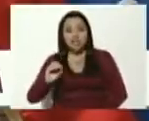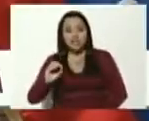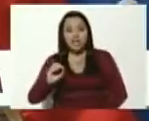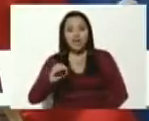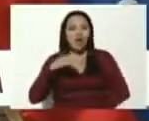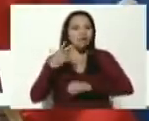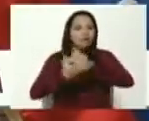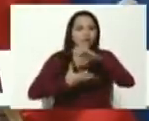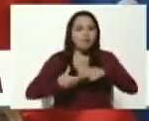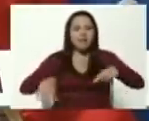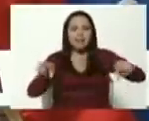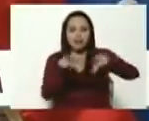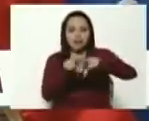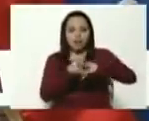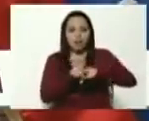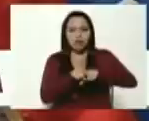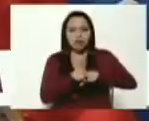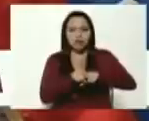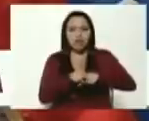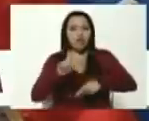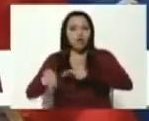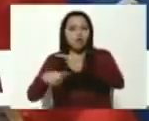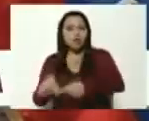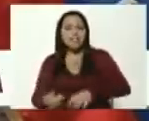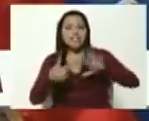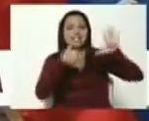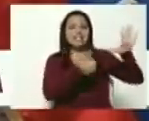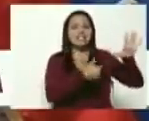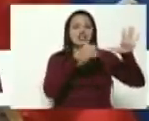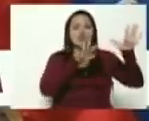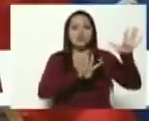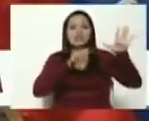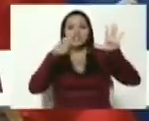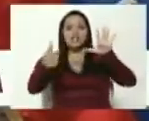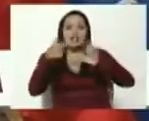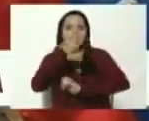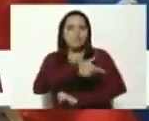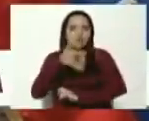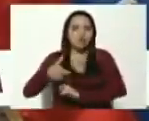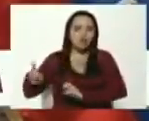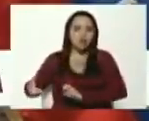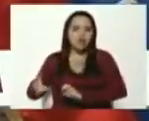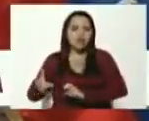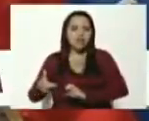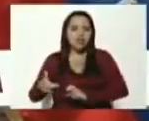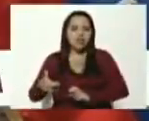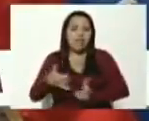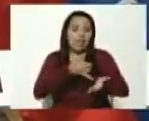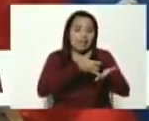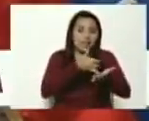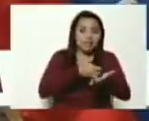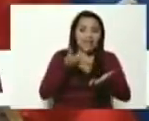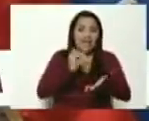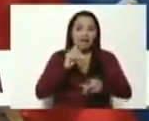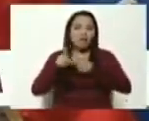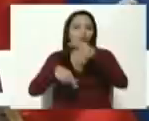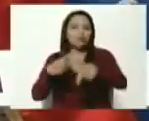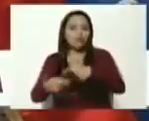con 696 víctimas de este delito que el Ministerio Público, y así